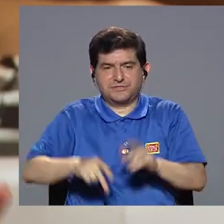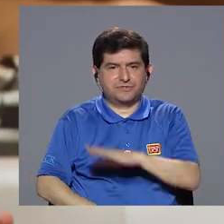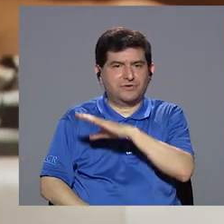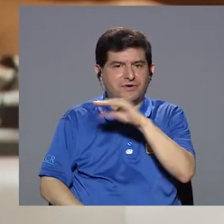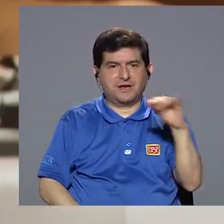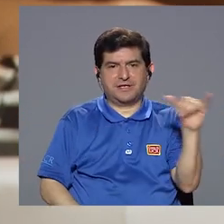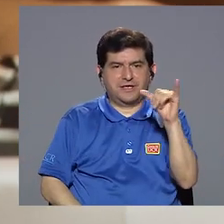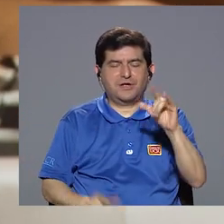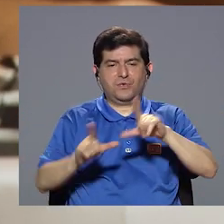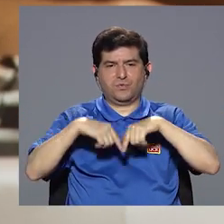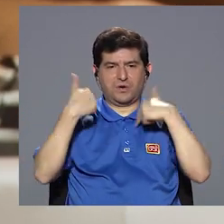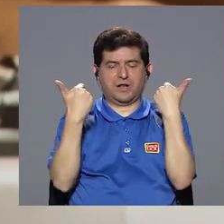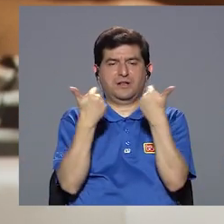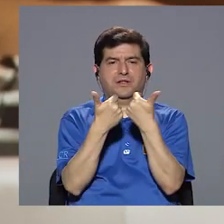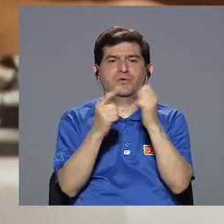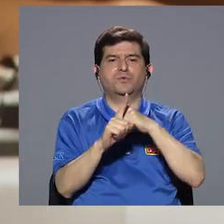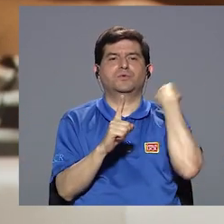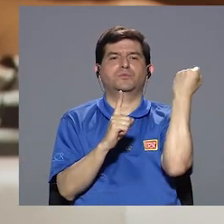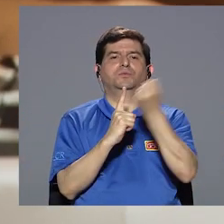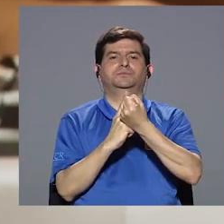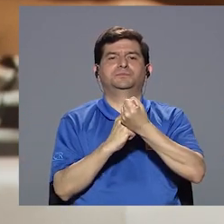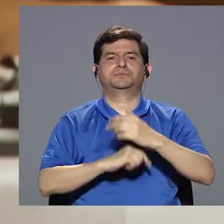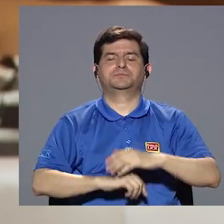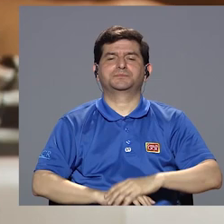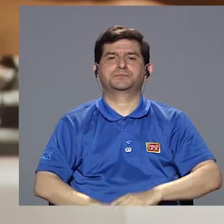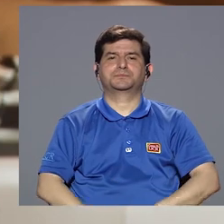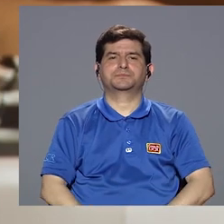de las personas y las colectividades